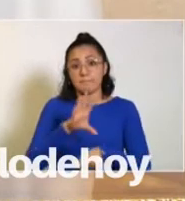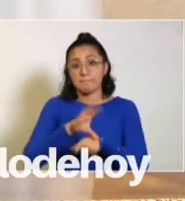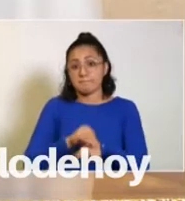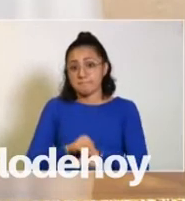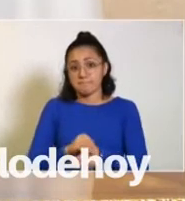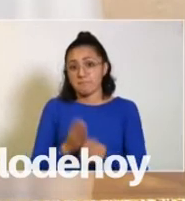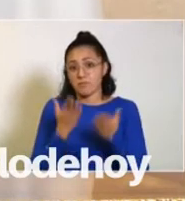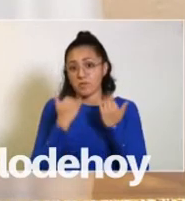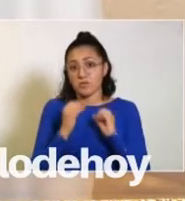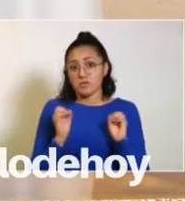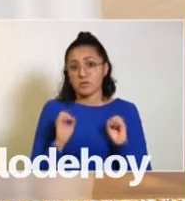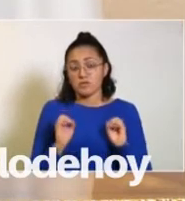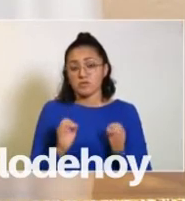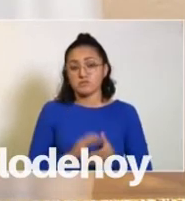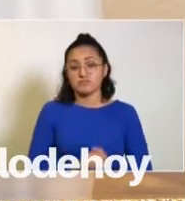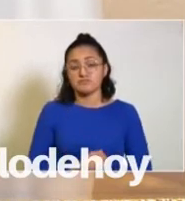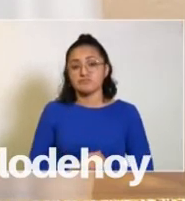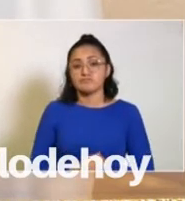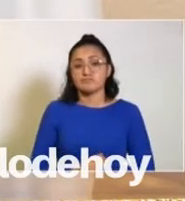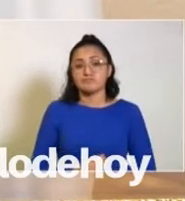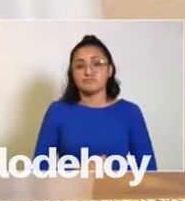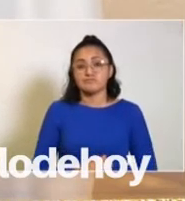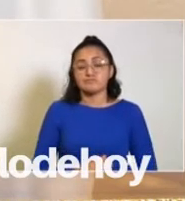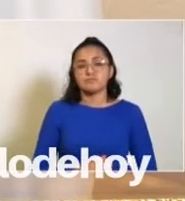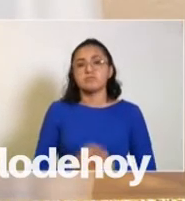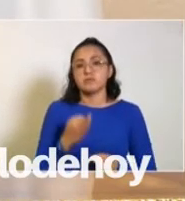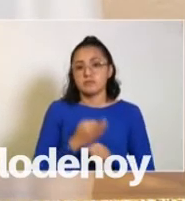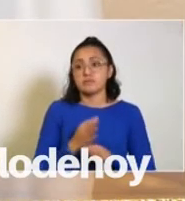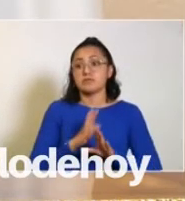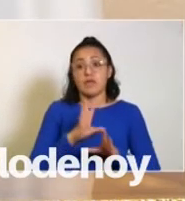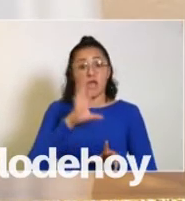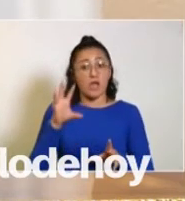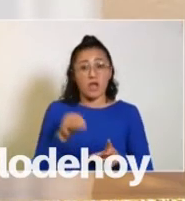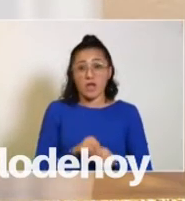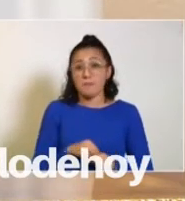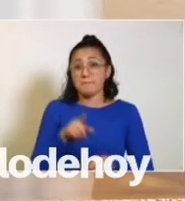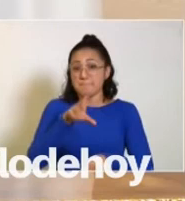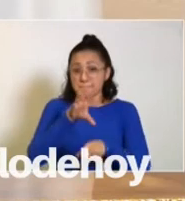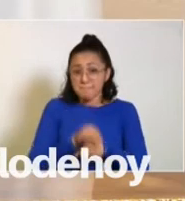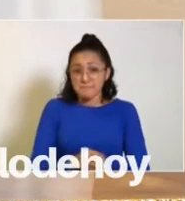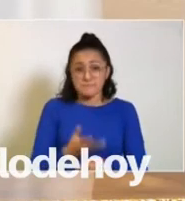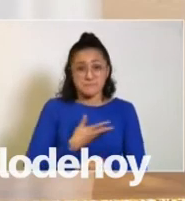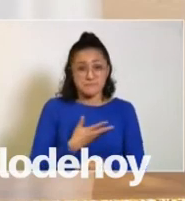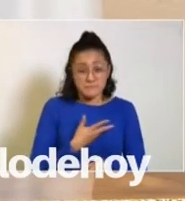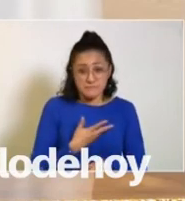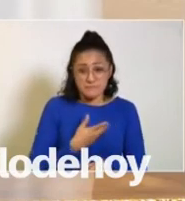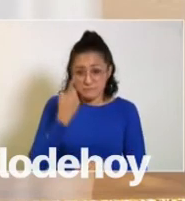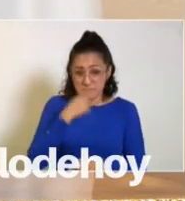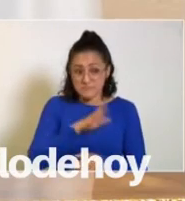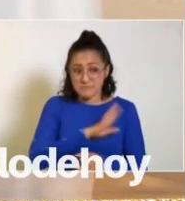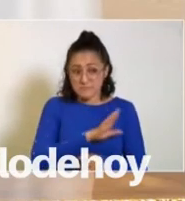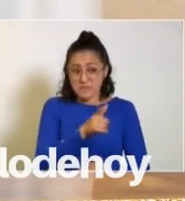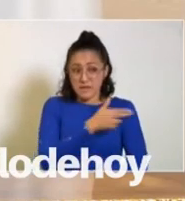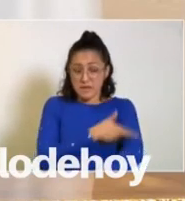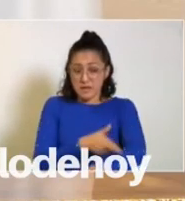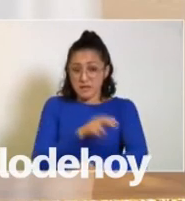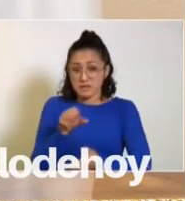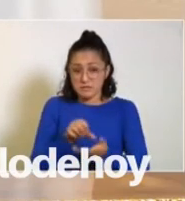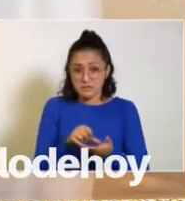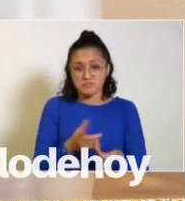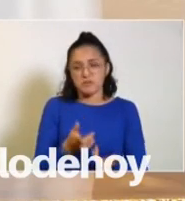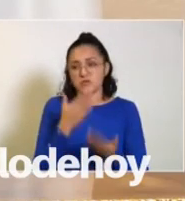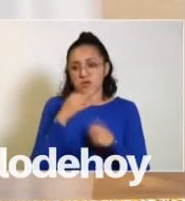permisos correspondientes si ya acreditó todos los requisitos que había